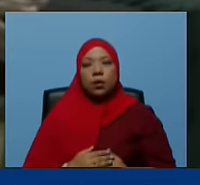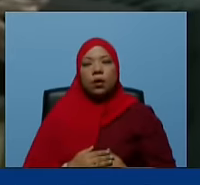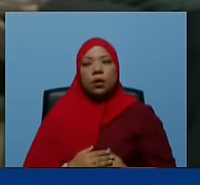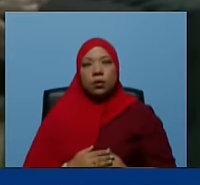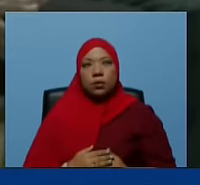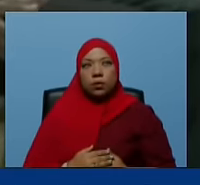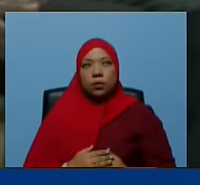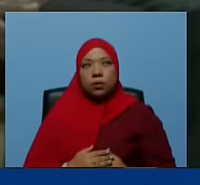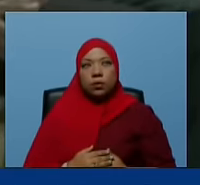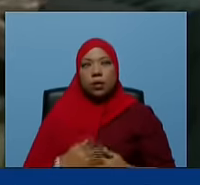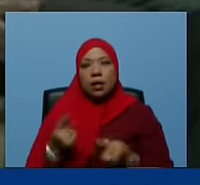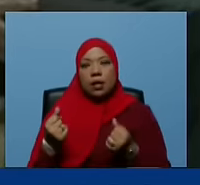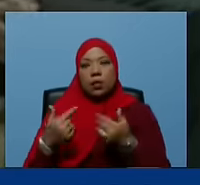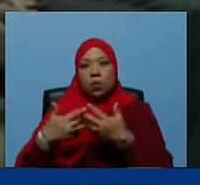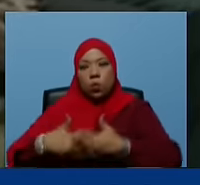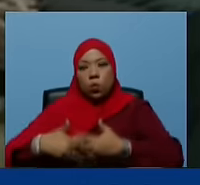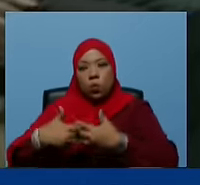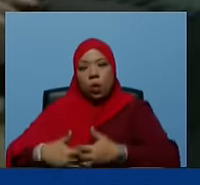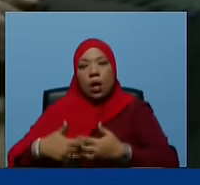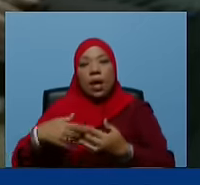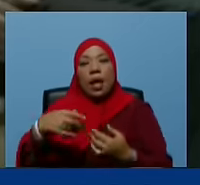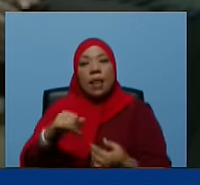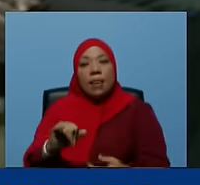excelentísimo inversionistas de Nigeria,